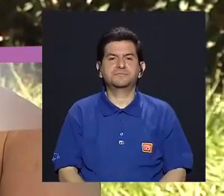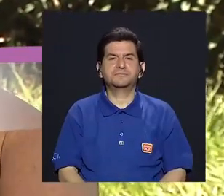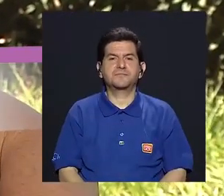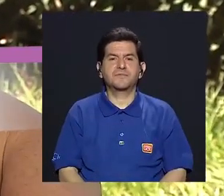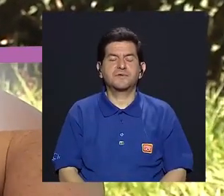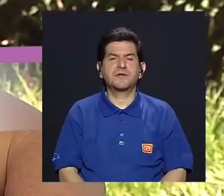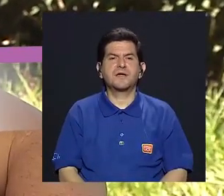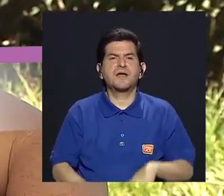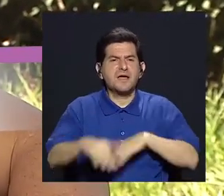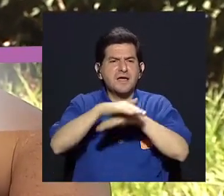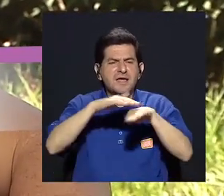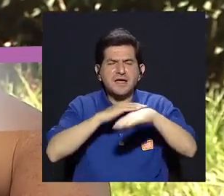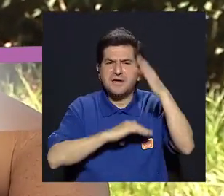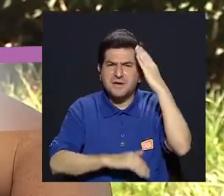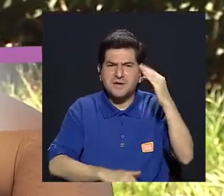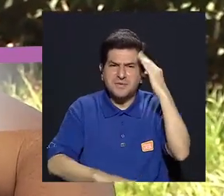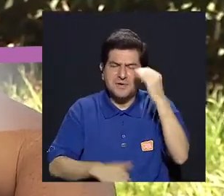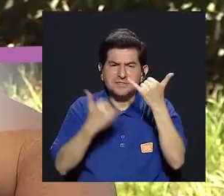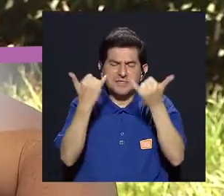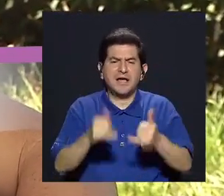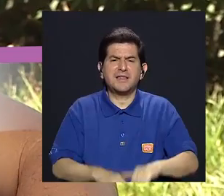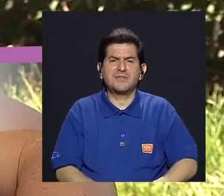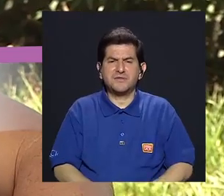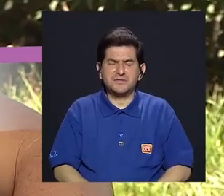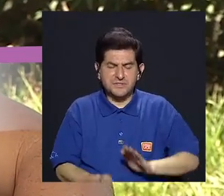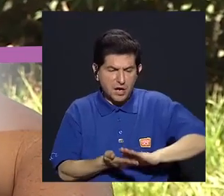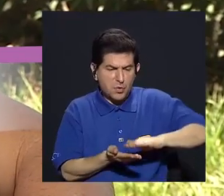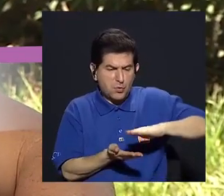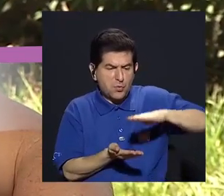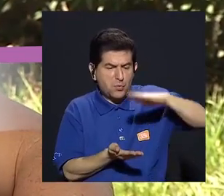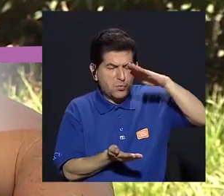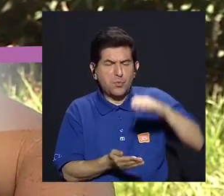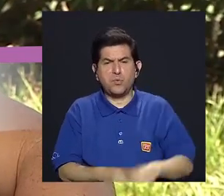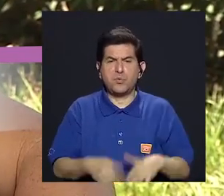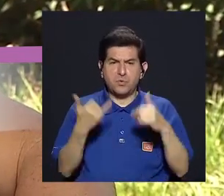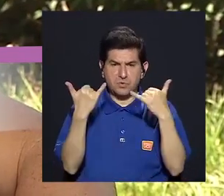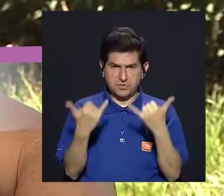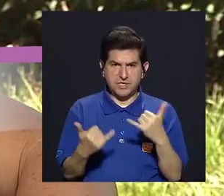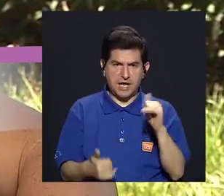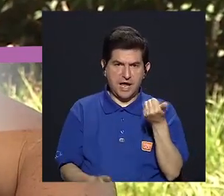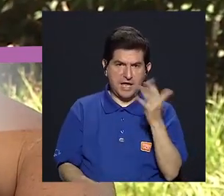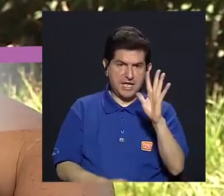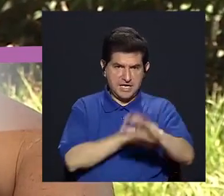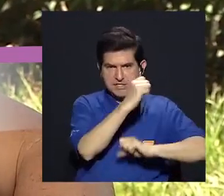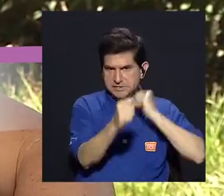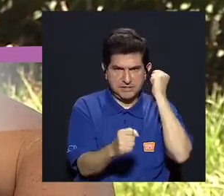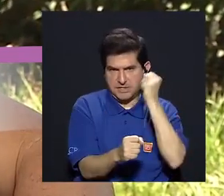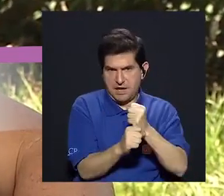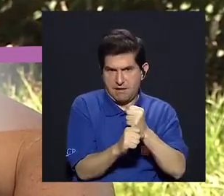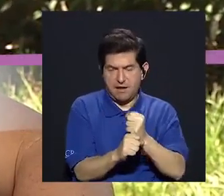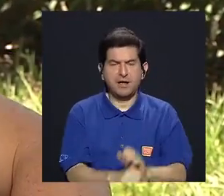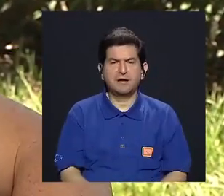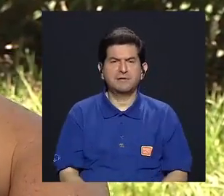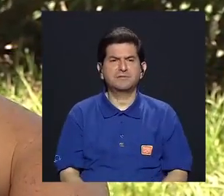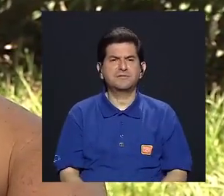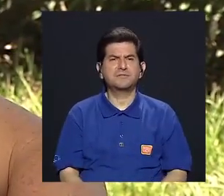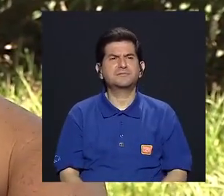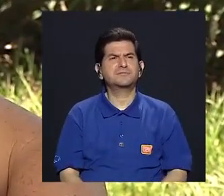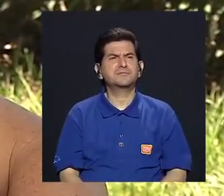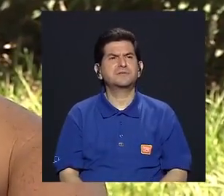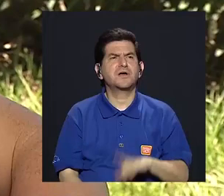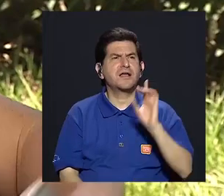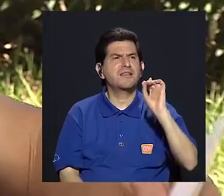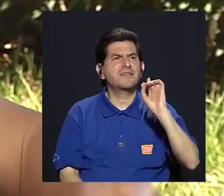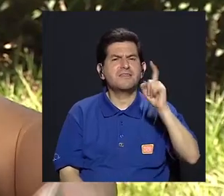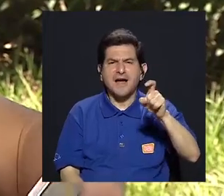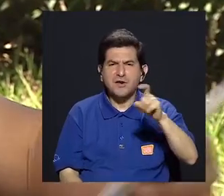con base a toda esta experiencia que ustedes pues han acumulado a lo largo de estos 15 años si tuviéramos que tener